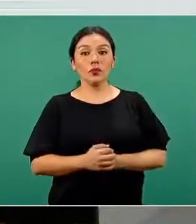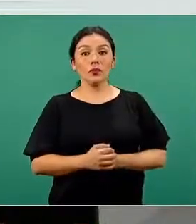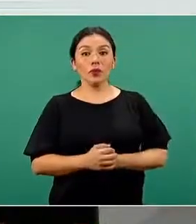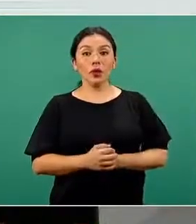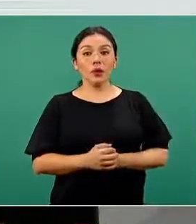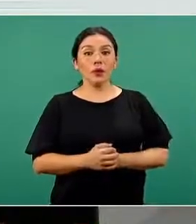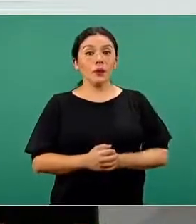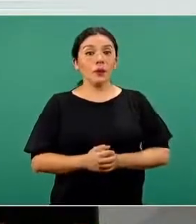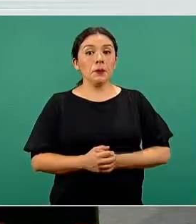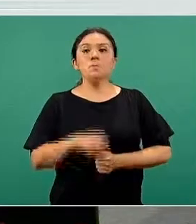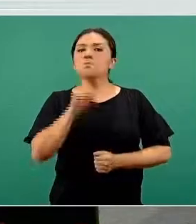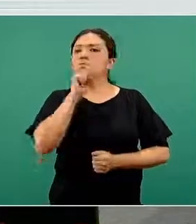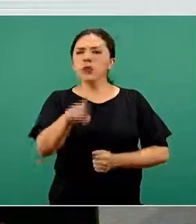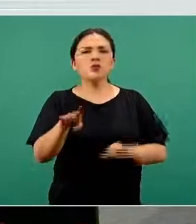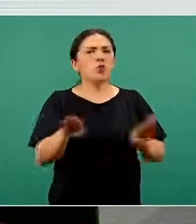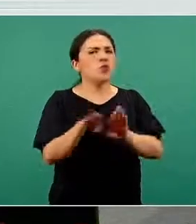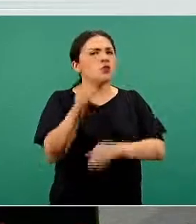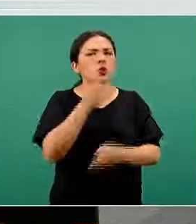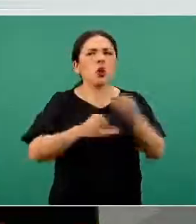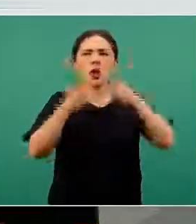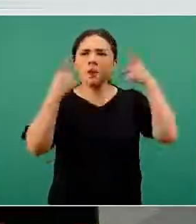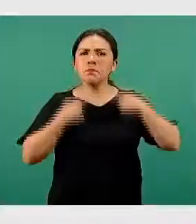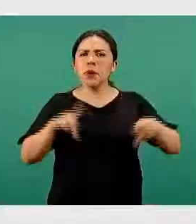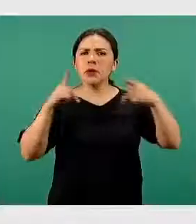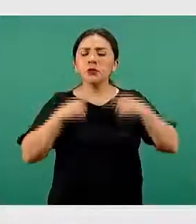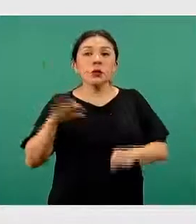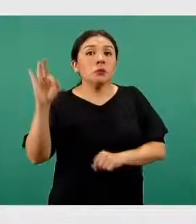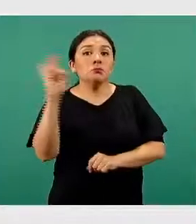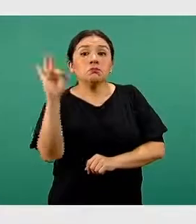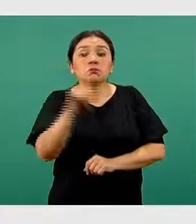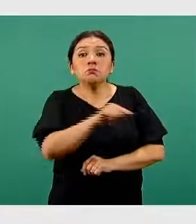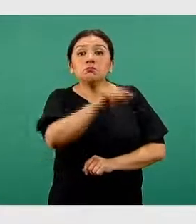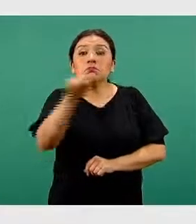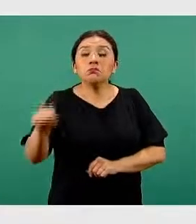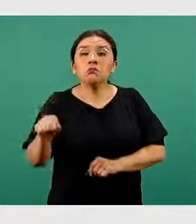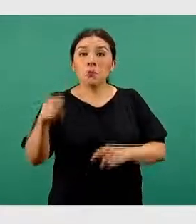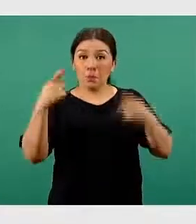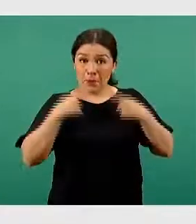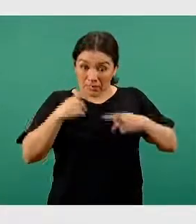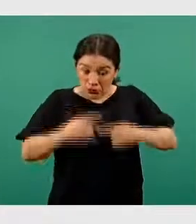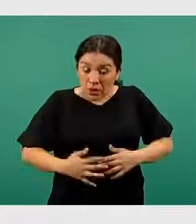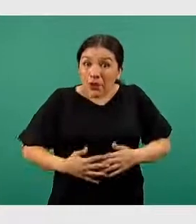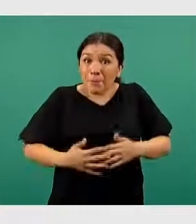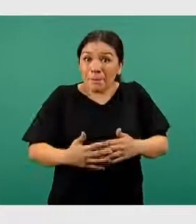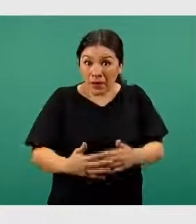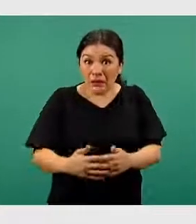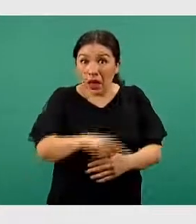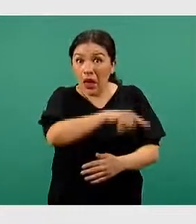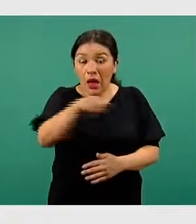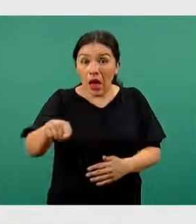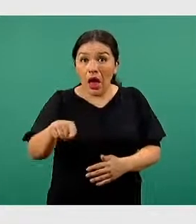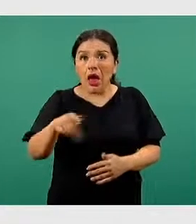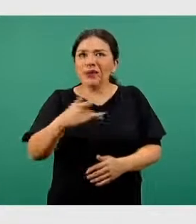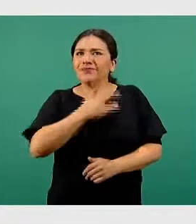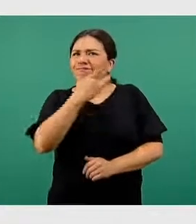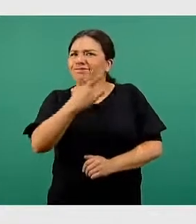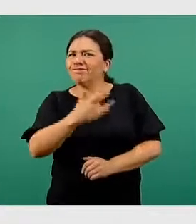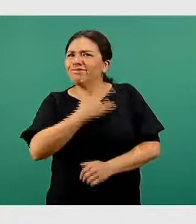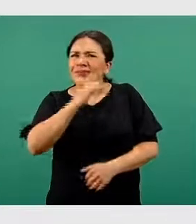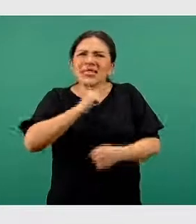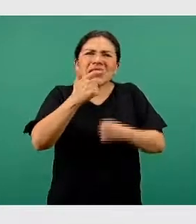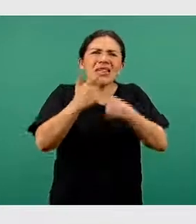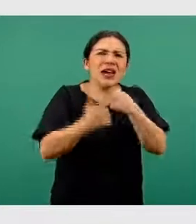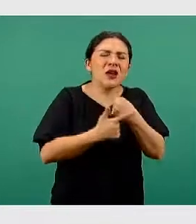Al igual que para toda la población, si se presenta en una persona embarazada cualquier síntoma durante